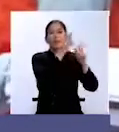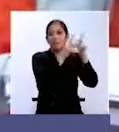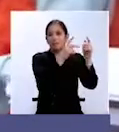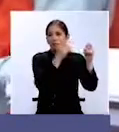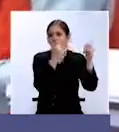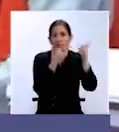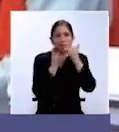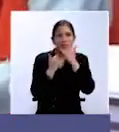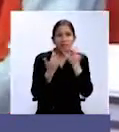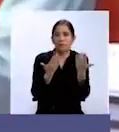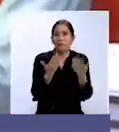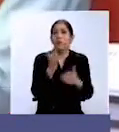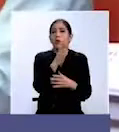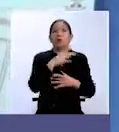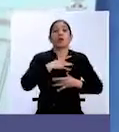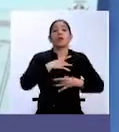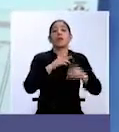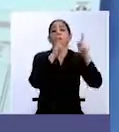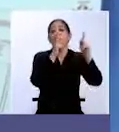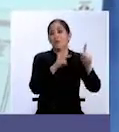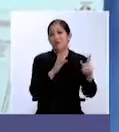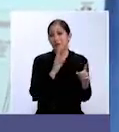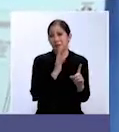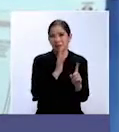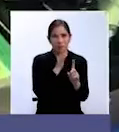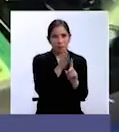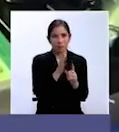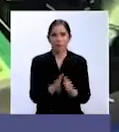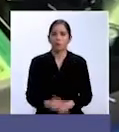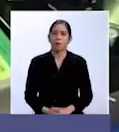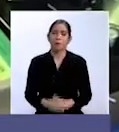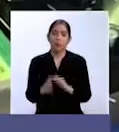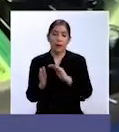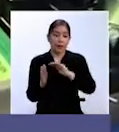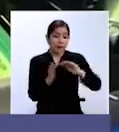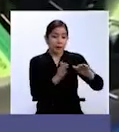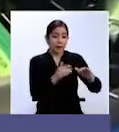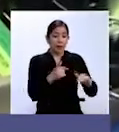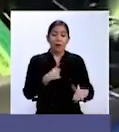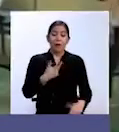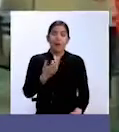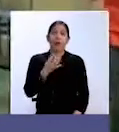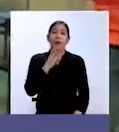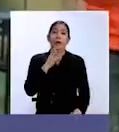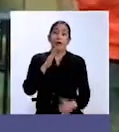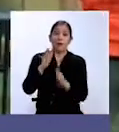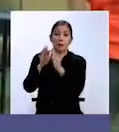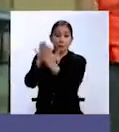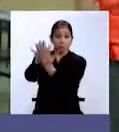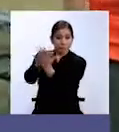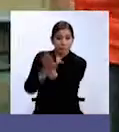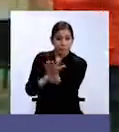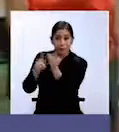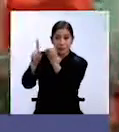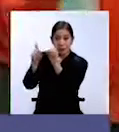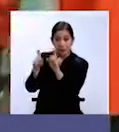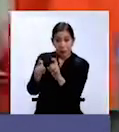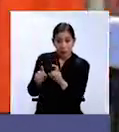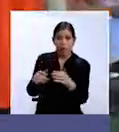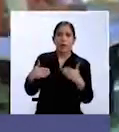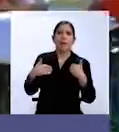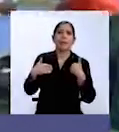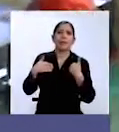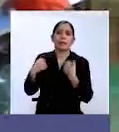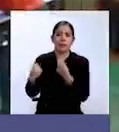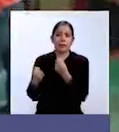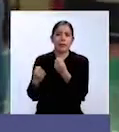fundamentan solamente en sus intereses personales. Quiero destacar que la boleta está basada en estándares internacionales en todas y